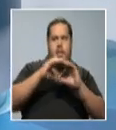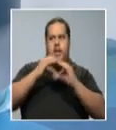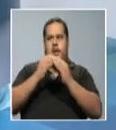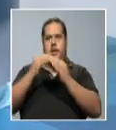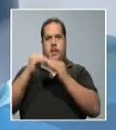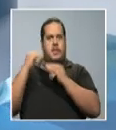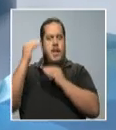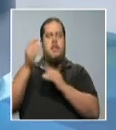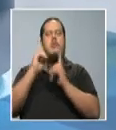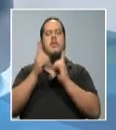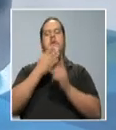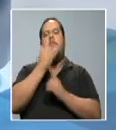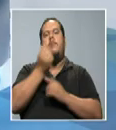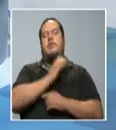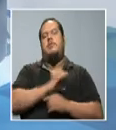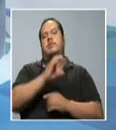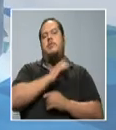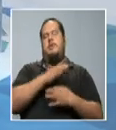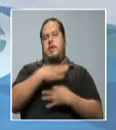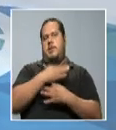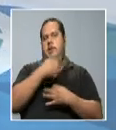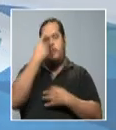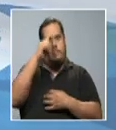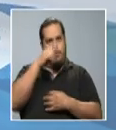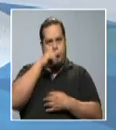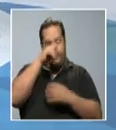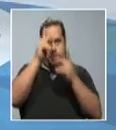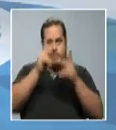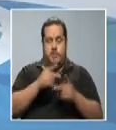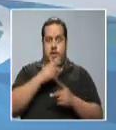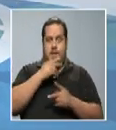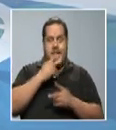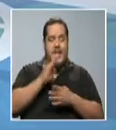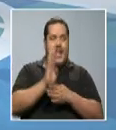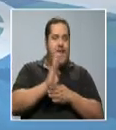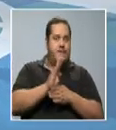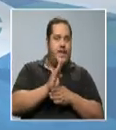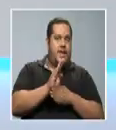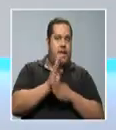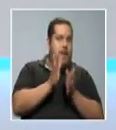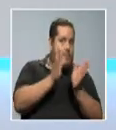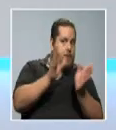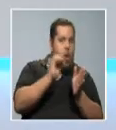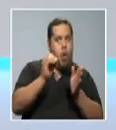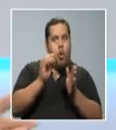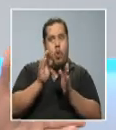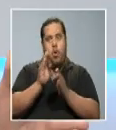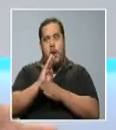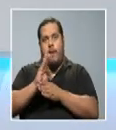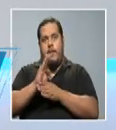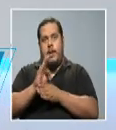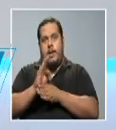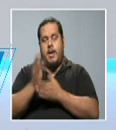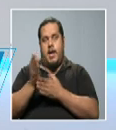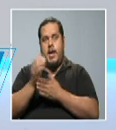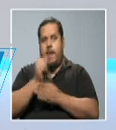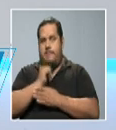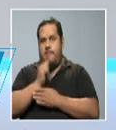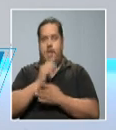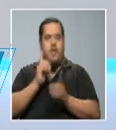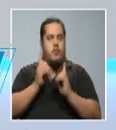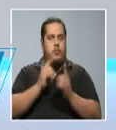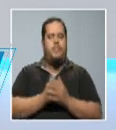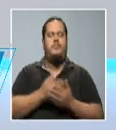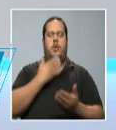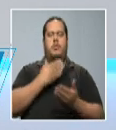mejores condiciones de intereses para las personas, si es la banca privada o la banca pública. Bueno, claro, lo decíamos al inicio, ¿verdad?